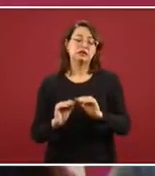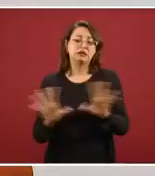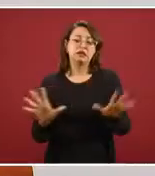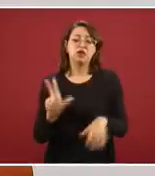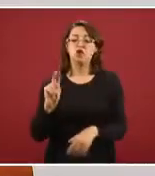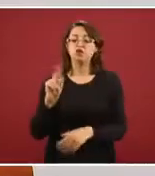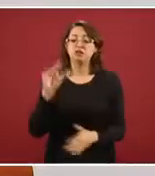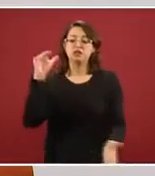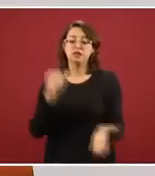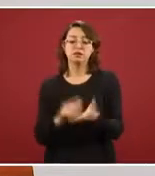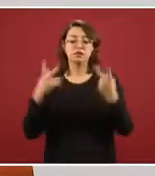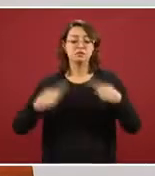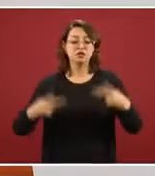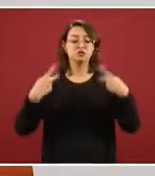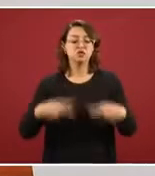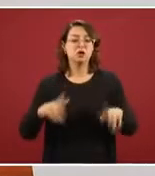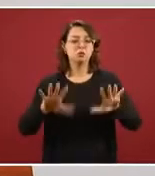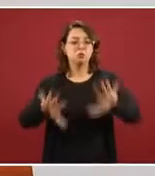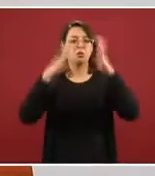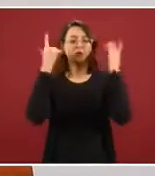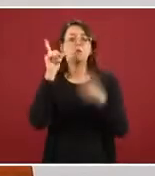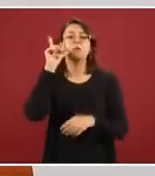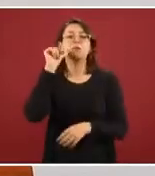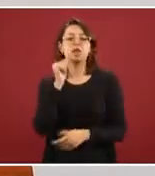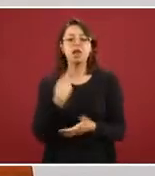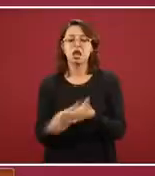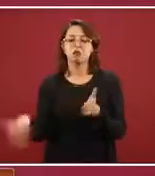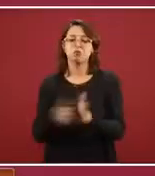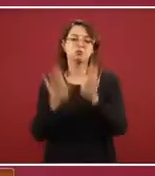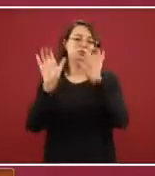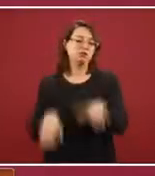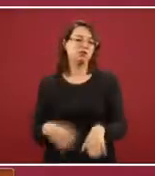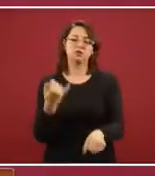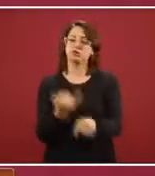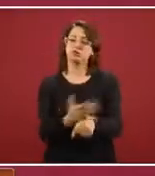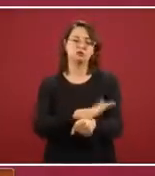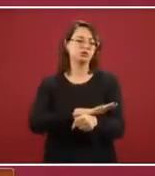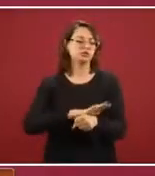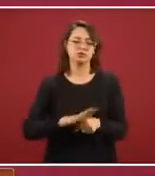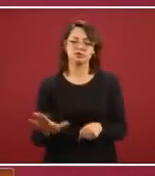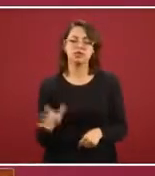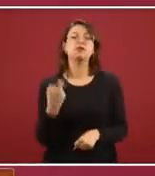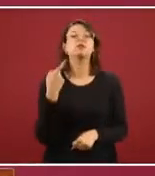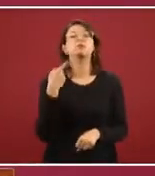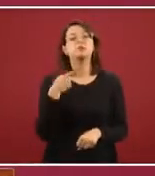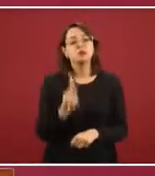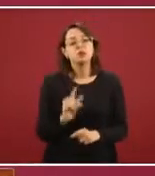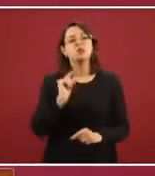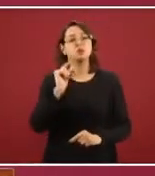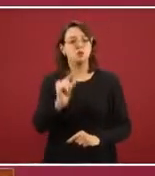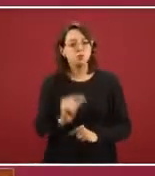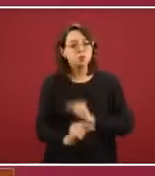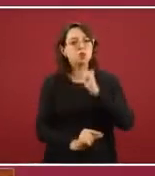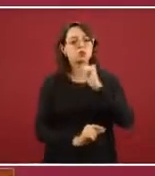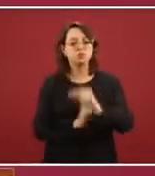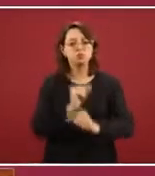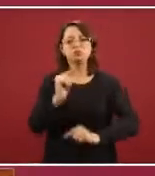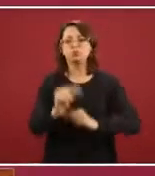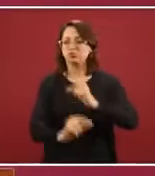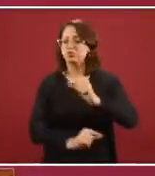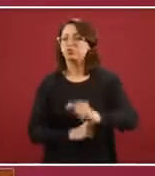80 mil trabajadores que están en esa situación pero sí podemos poco a poco